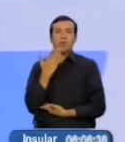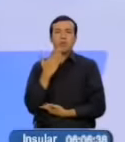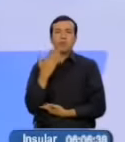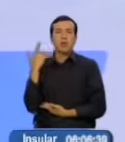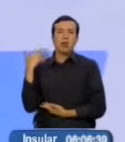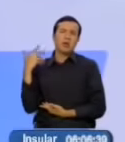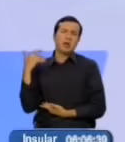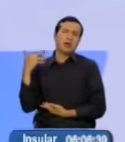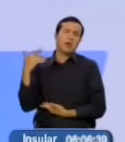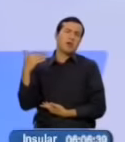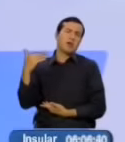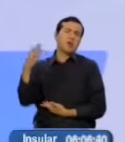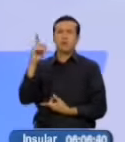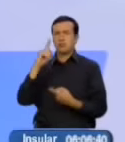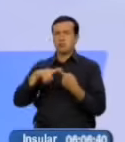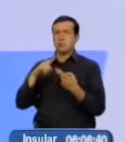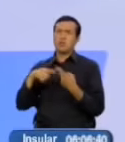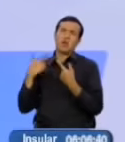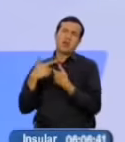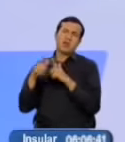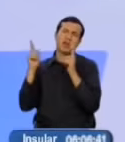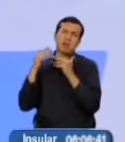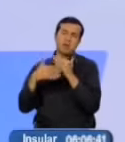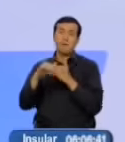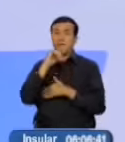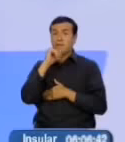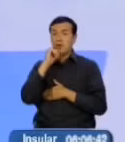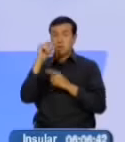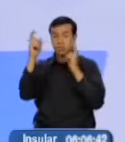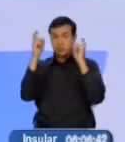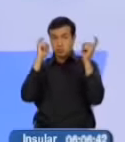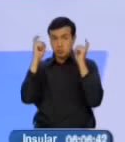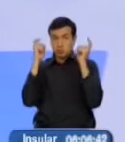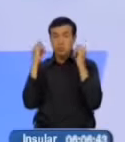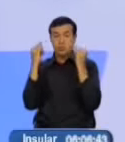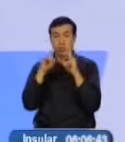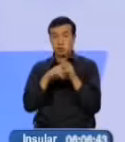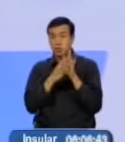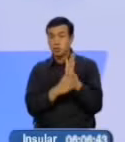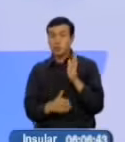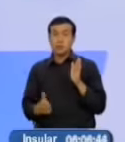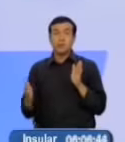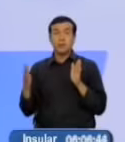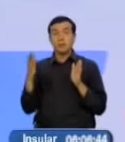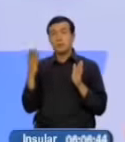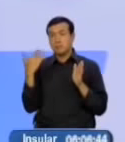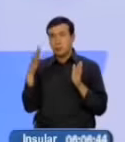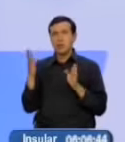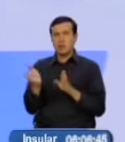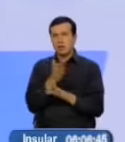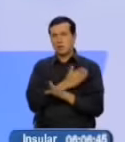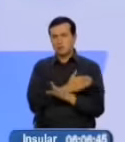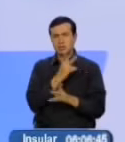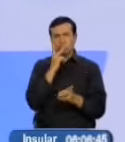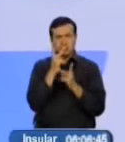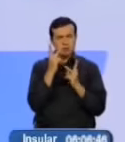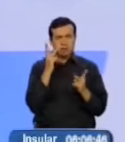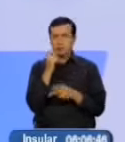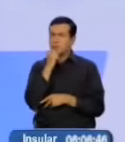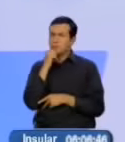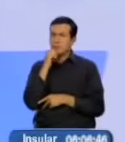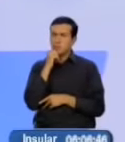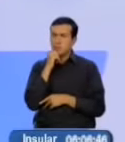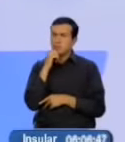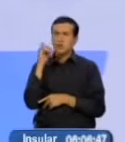eternidad, es esa sensación de impunidad, esa falta de control que hoy empieza a mostrarnos, bueno, ya desde hace tiempo, pero que hoy empieza o